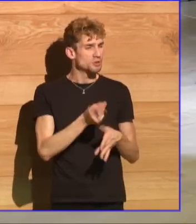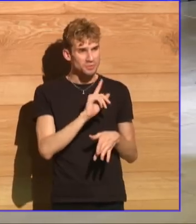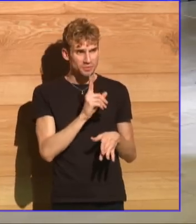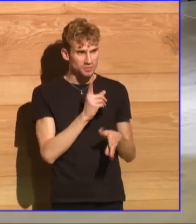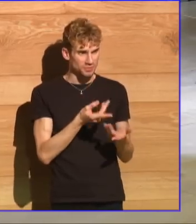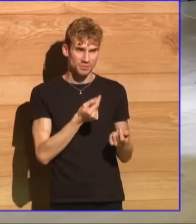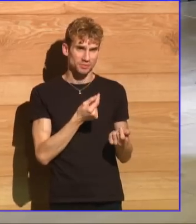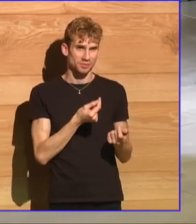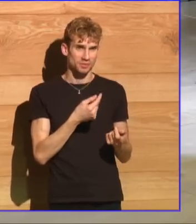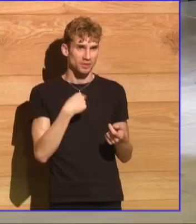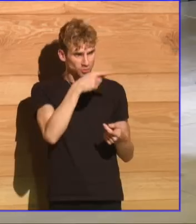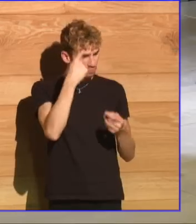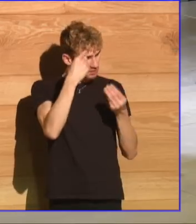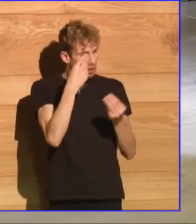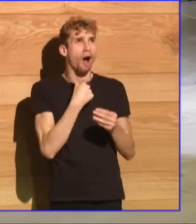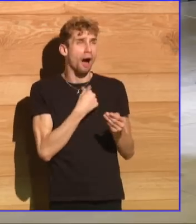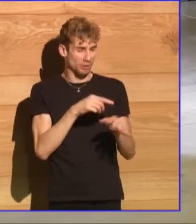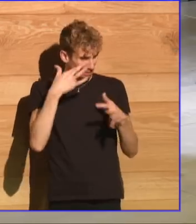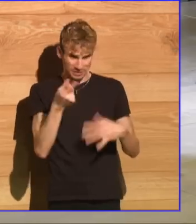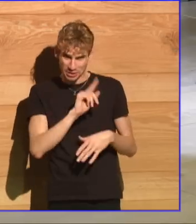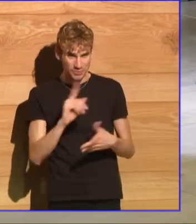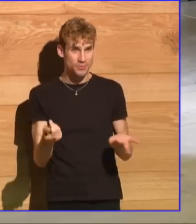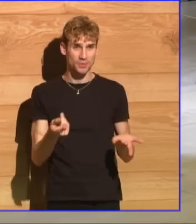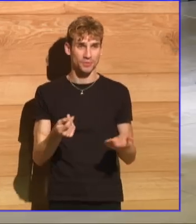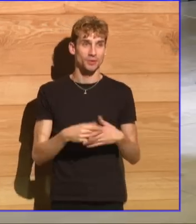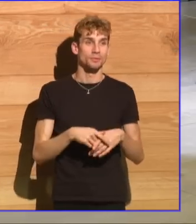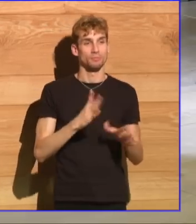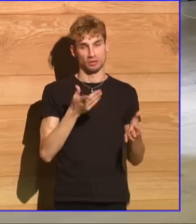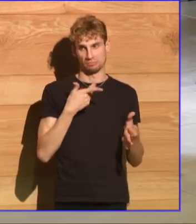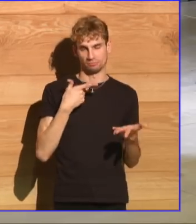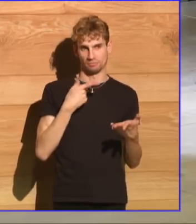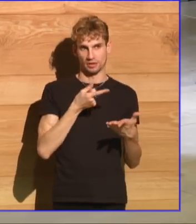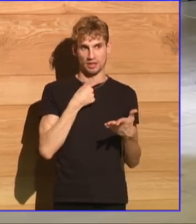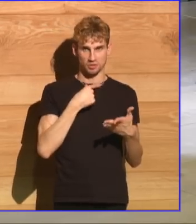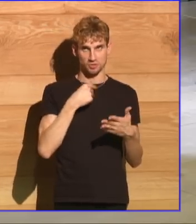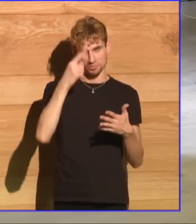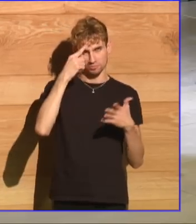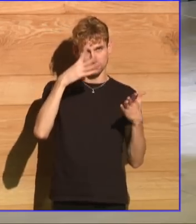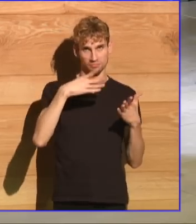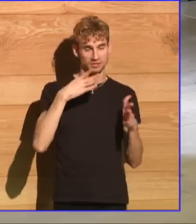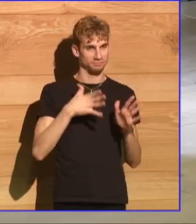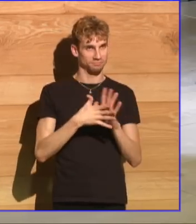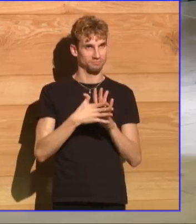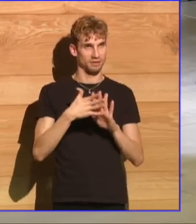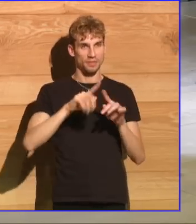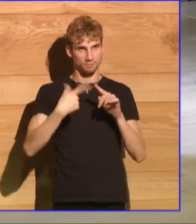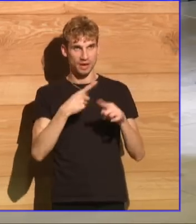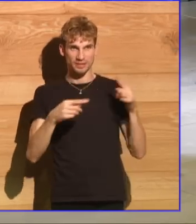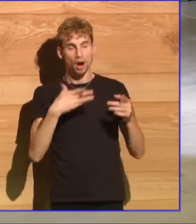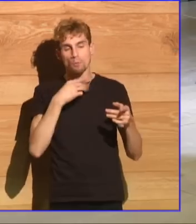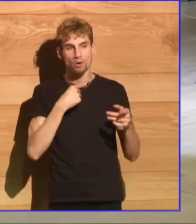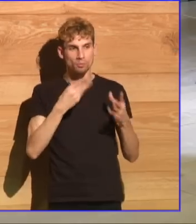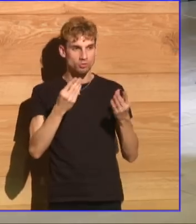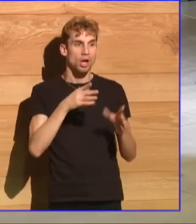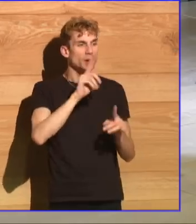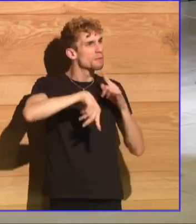gracioso de lo que imaginas en tu cabeza. No, Había hecho más. Pues la mitad de gracioso de lo que me imagino en mi cabeza. porque es muchísimo. en 10 minutos estás diciendo